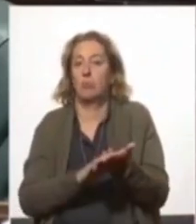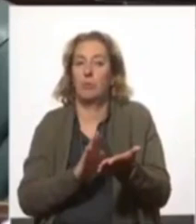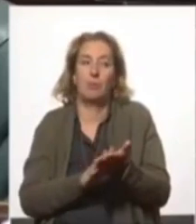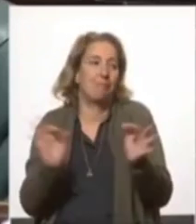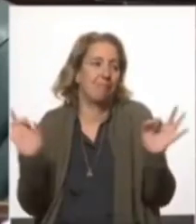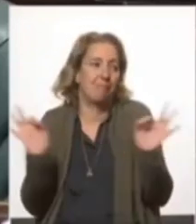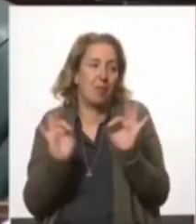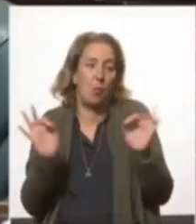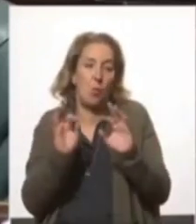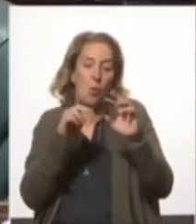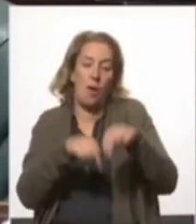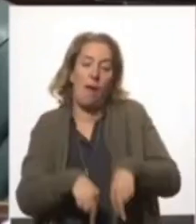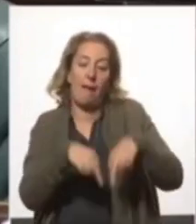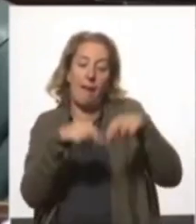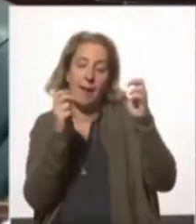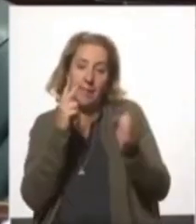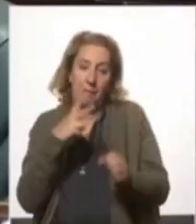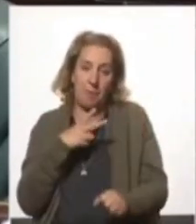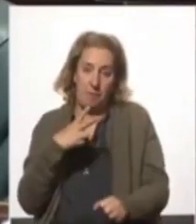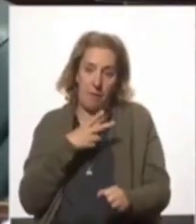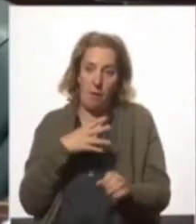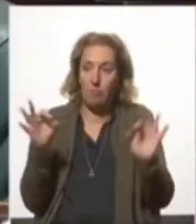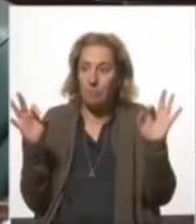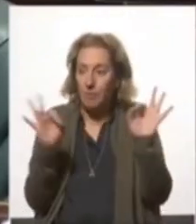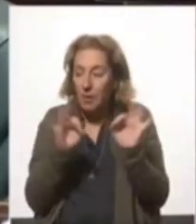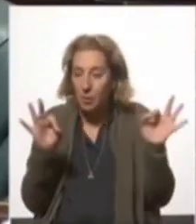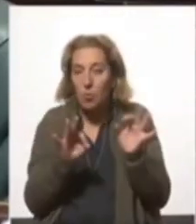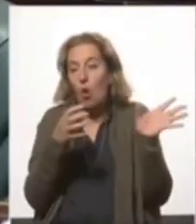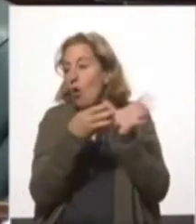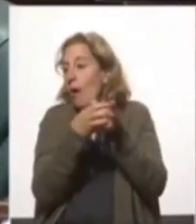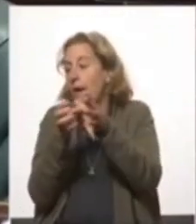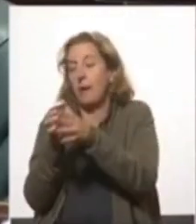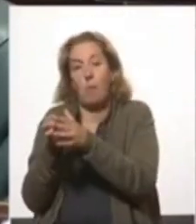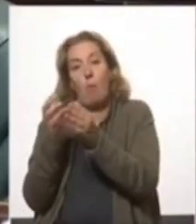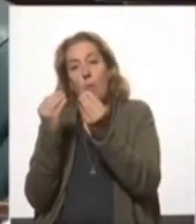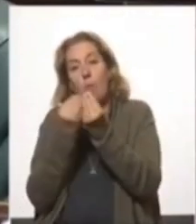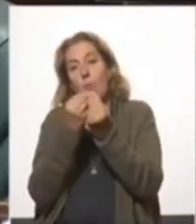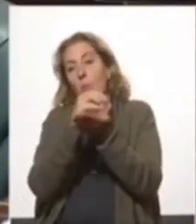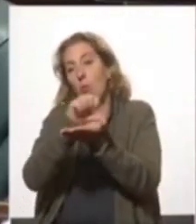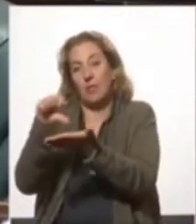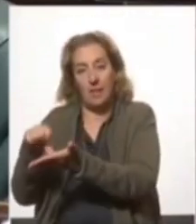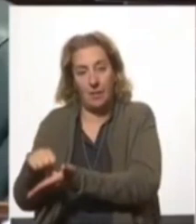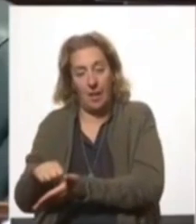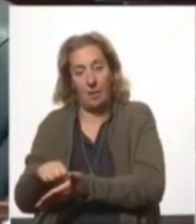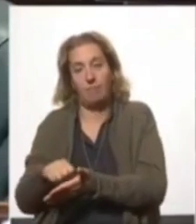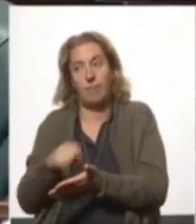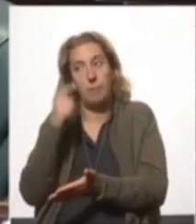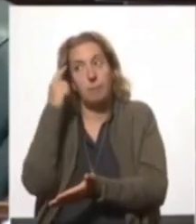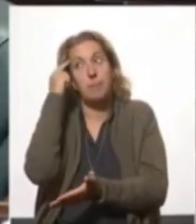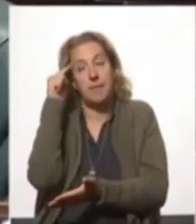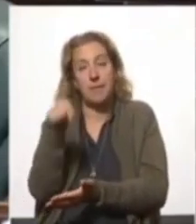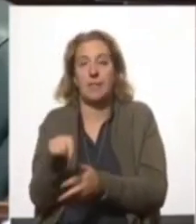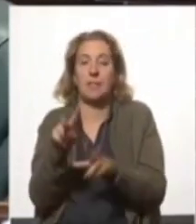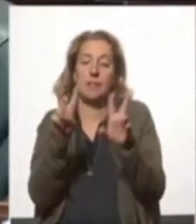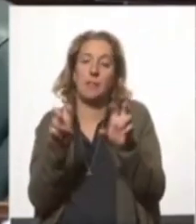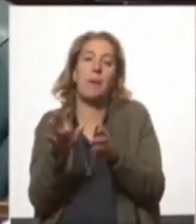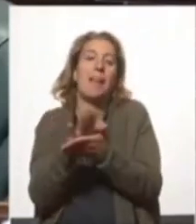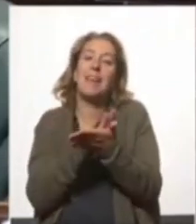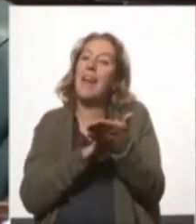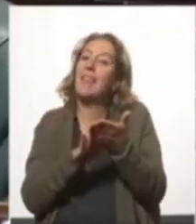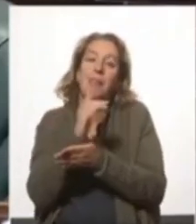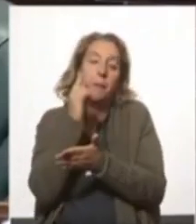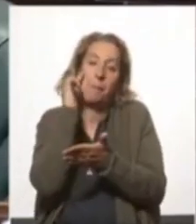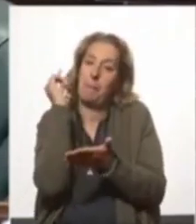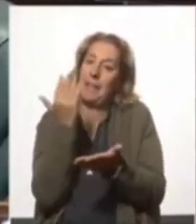analista privado, por ningún organismo multilateral que hace proyecciones al respecto. No hay nadie que